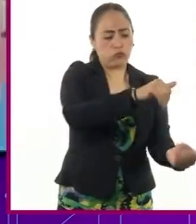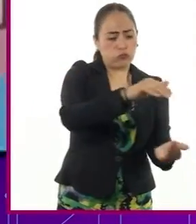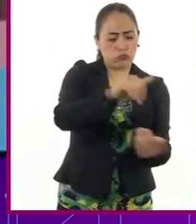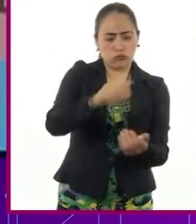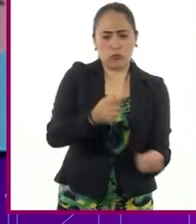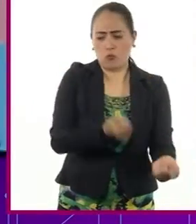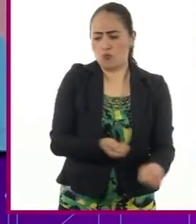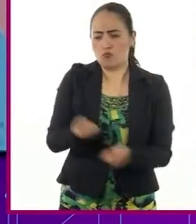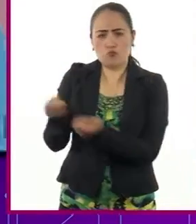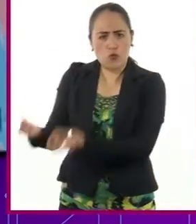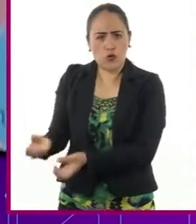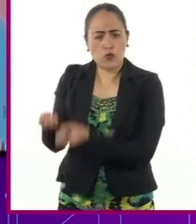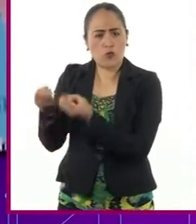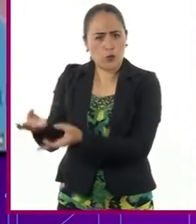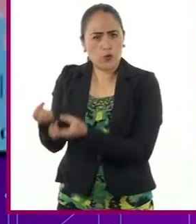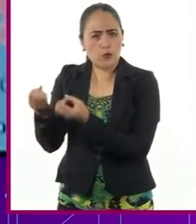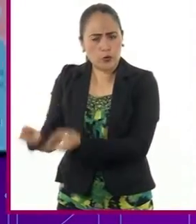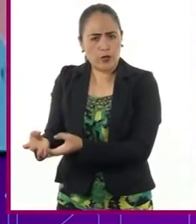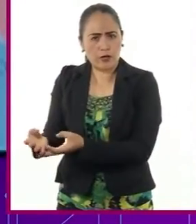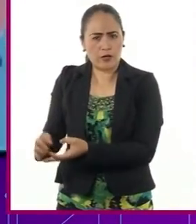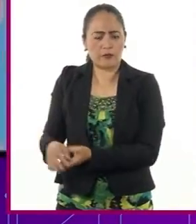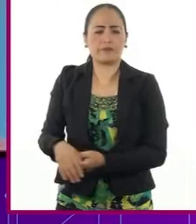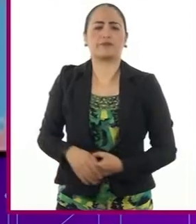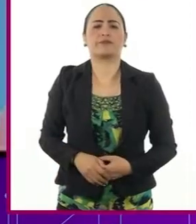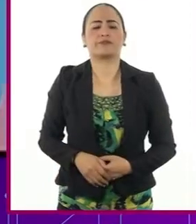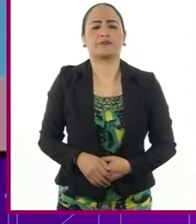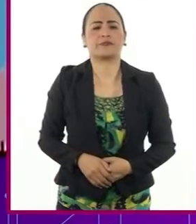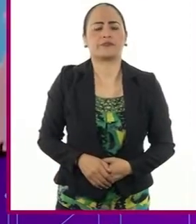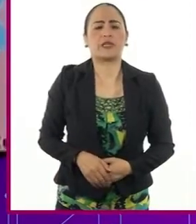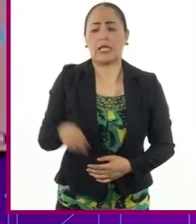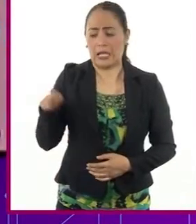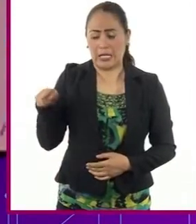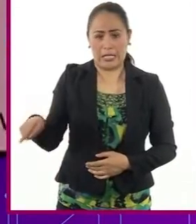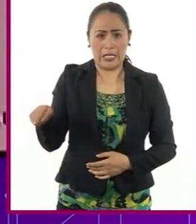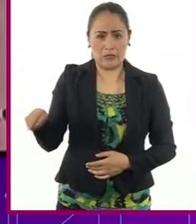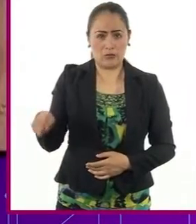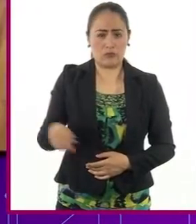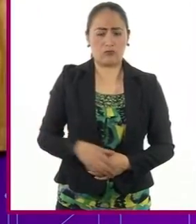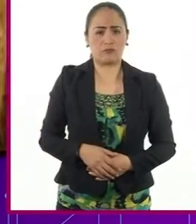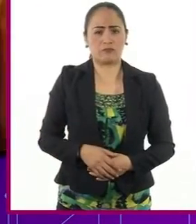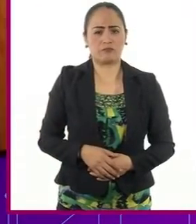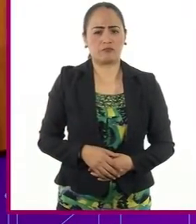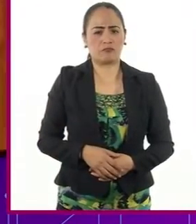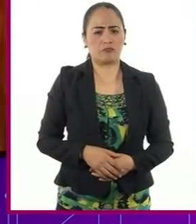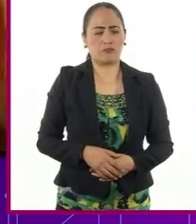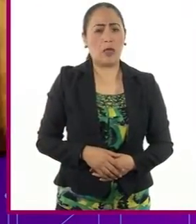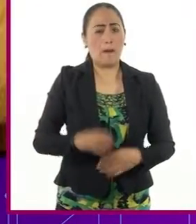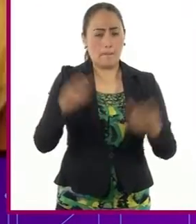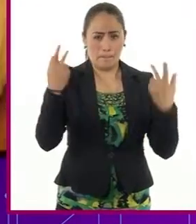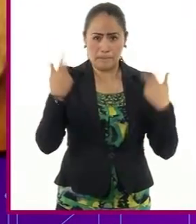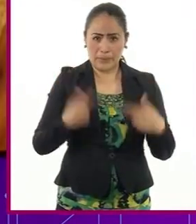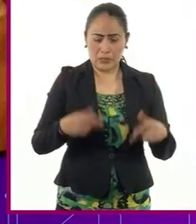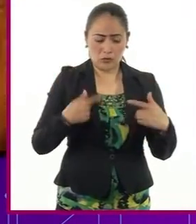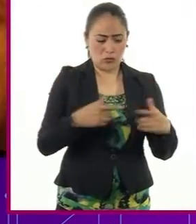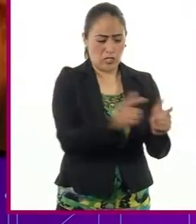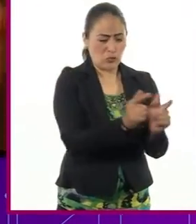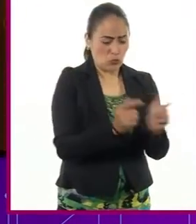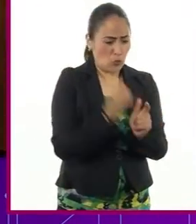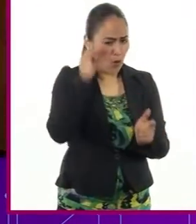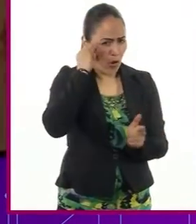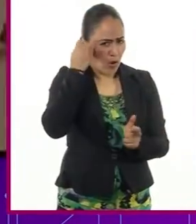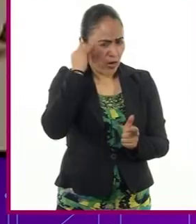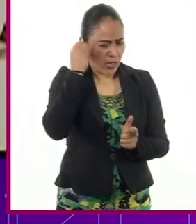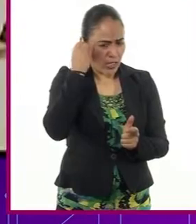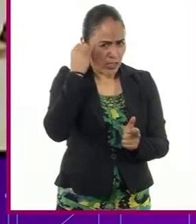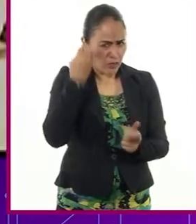vengo diciendo, pues queda claro que estos encomenderos no recibían indios a lo loco. No